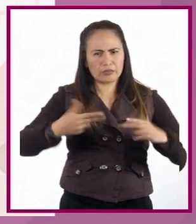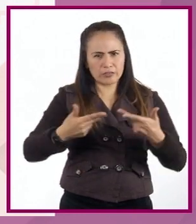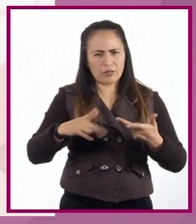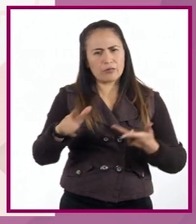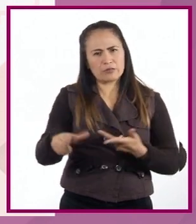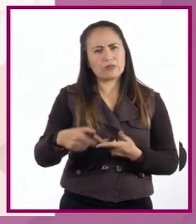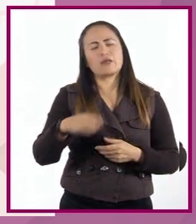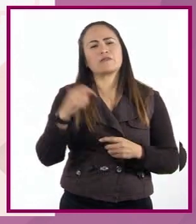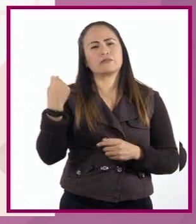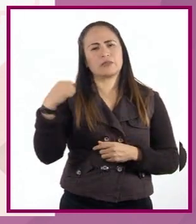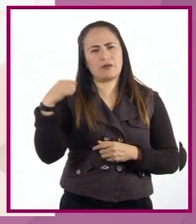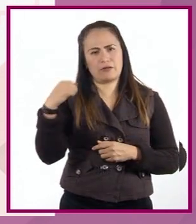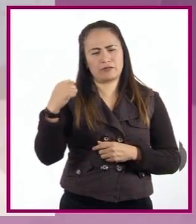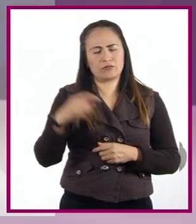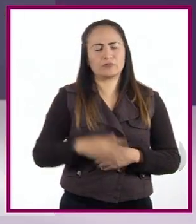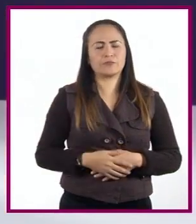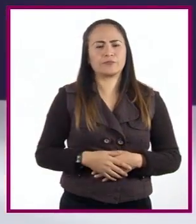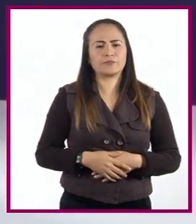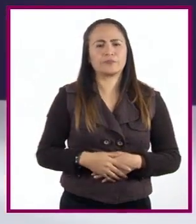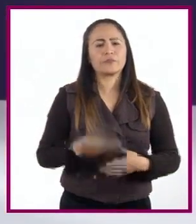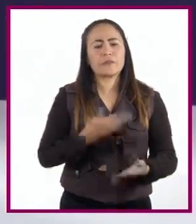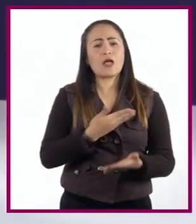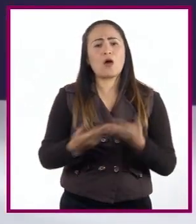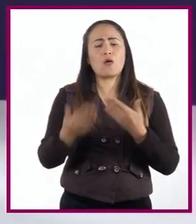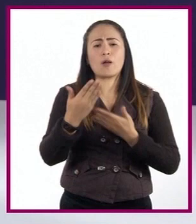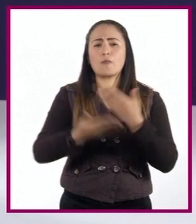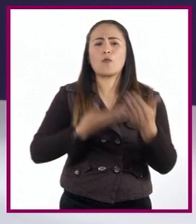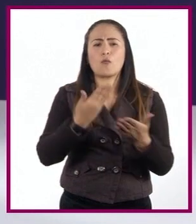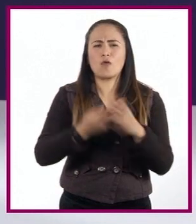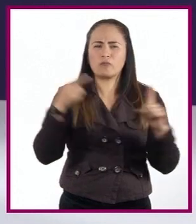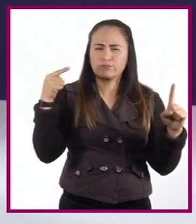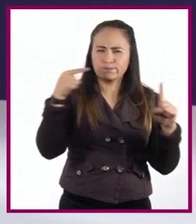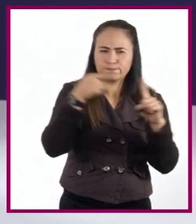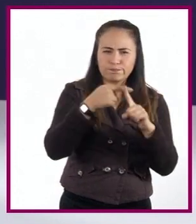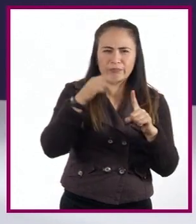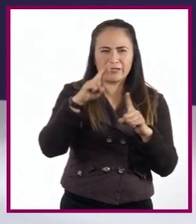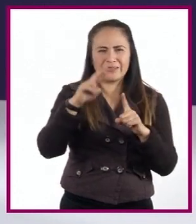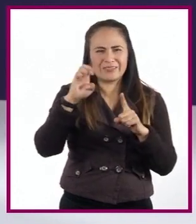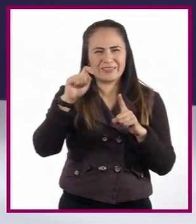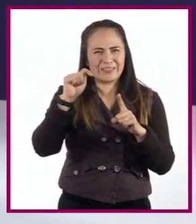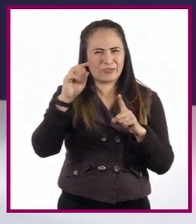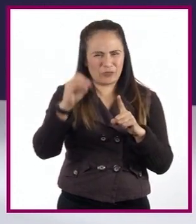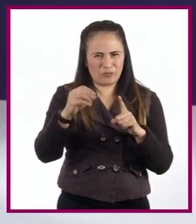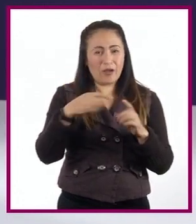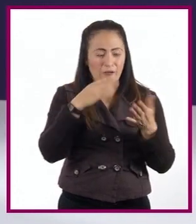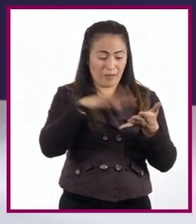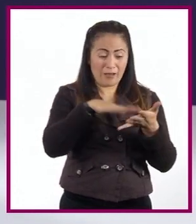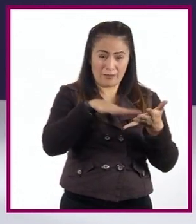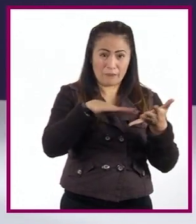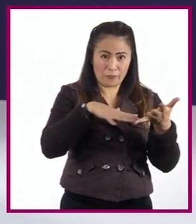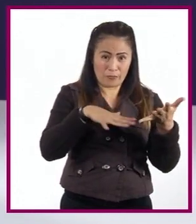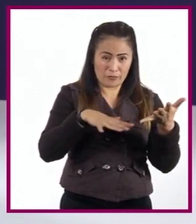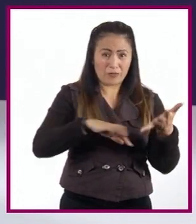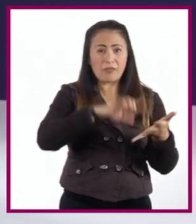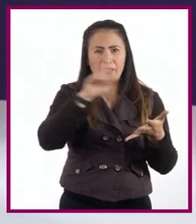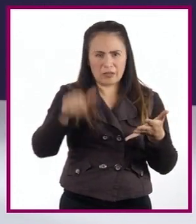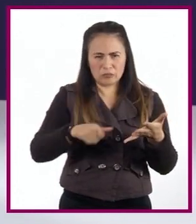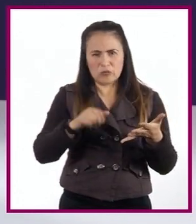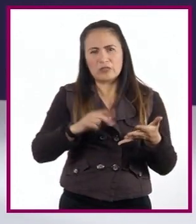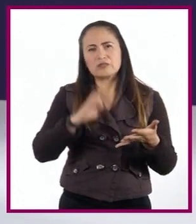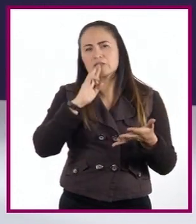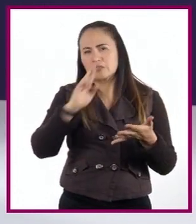Tabasco. Ahora les propongo el siguiente reto. A partir de la nota, respondan las siguientes